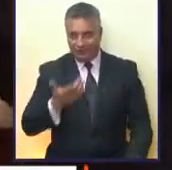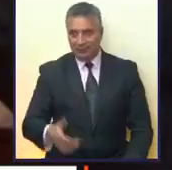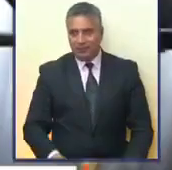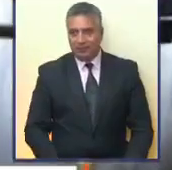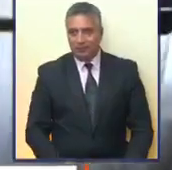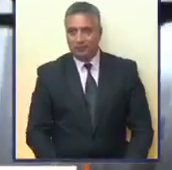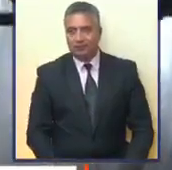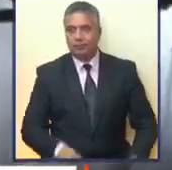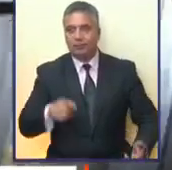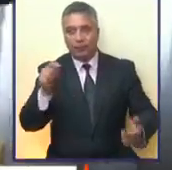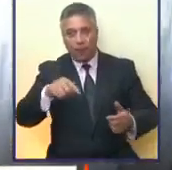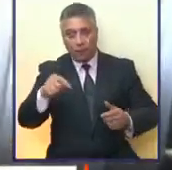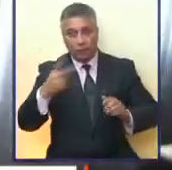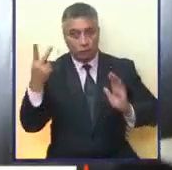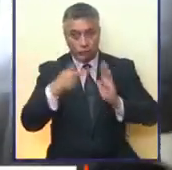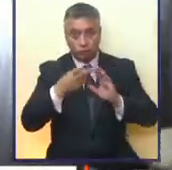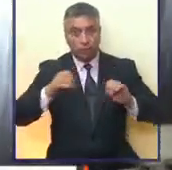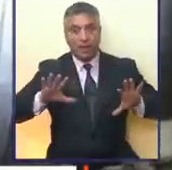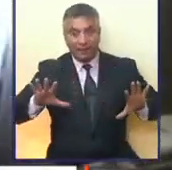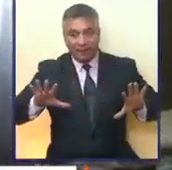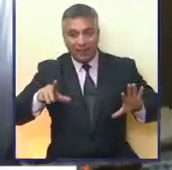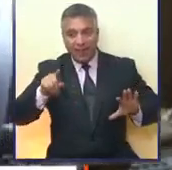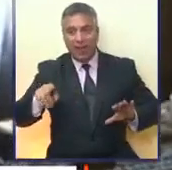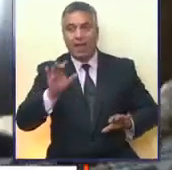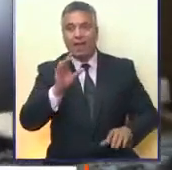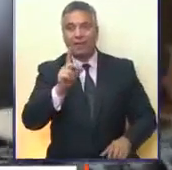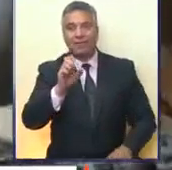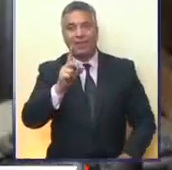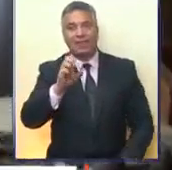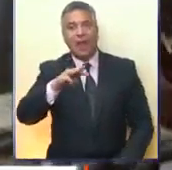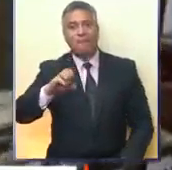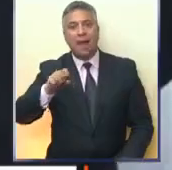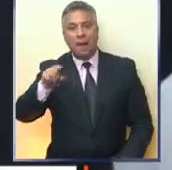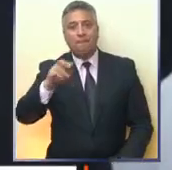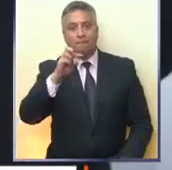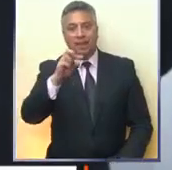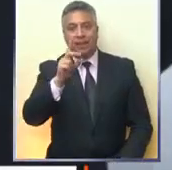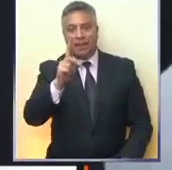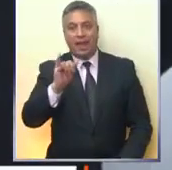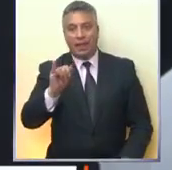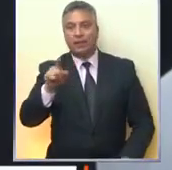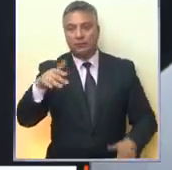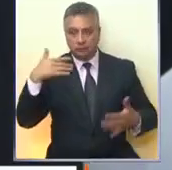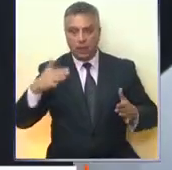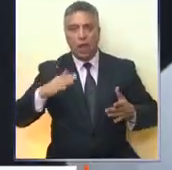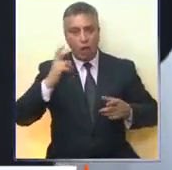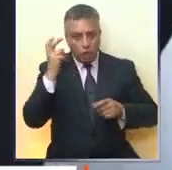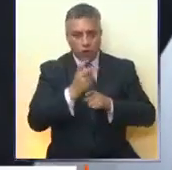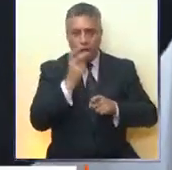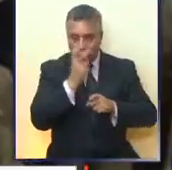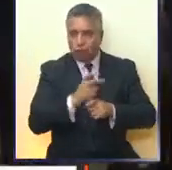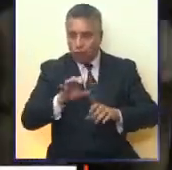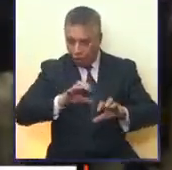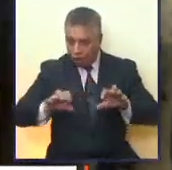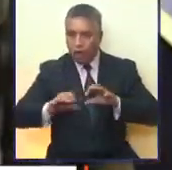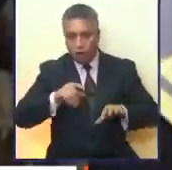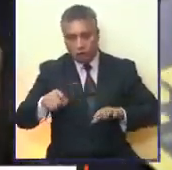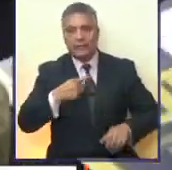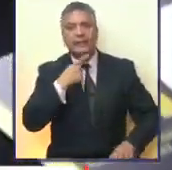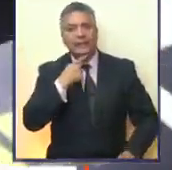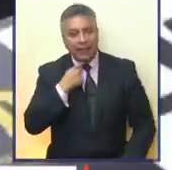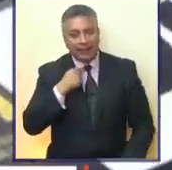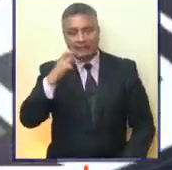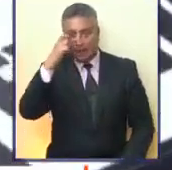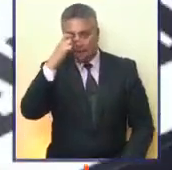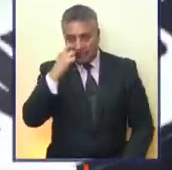Desde el año 2010, la Videma de la PDI lleva una treintena de investigaciones por robos o hurtos de bienes de interés patrimonial.